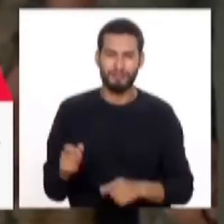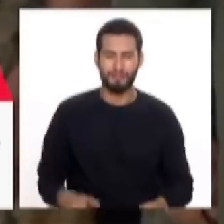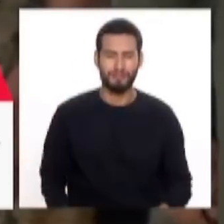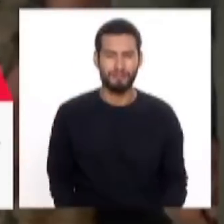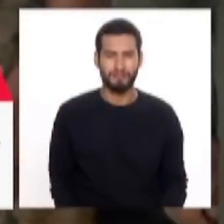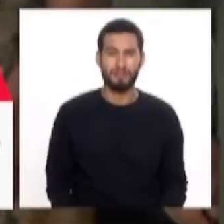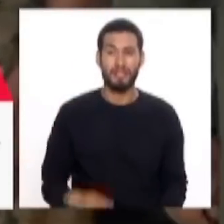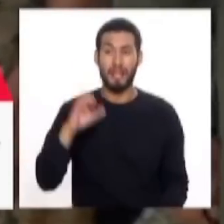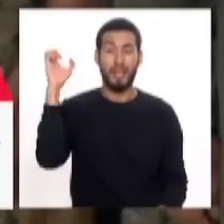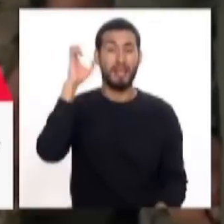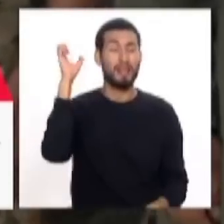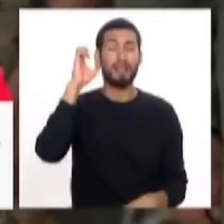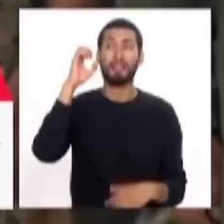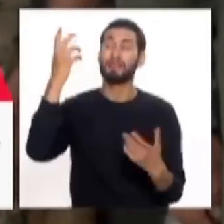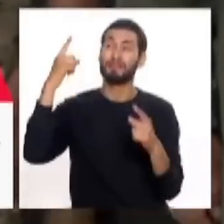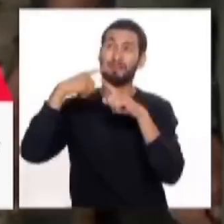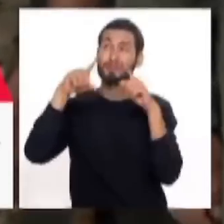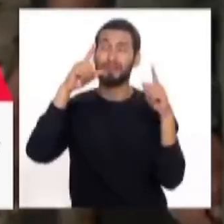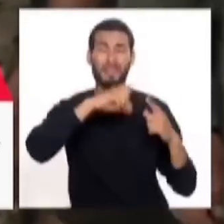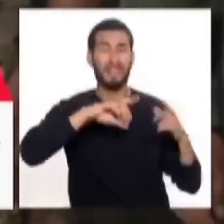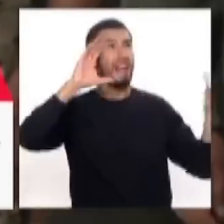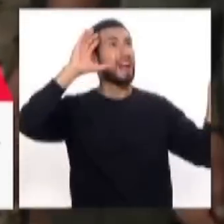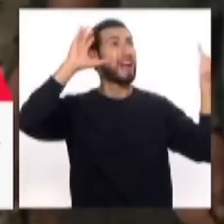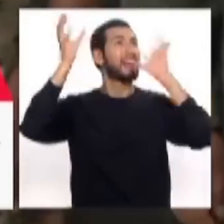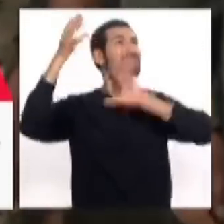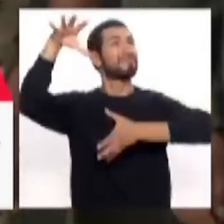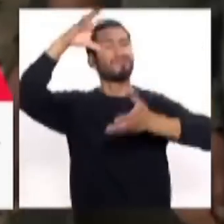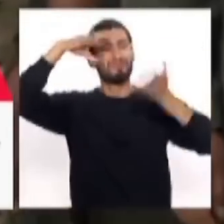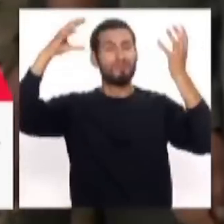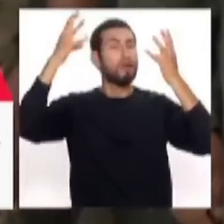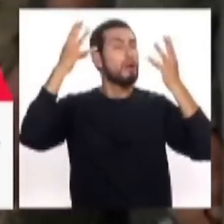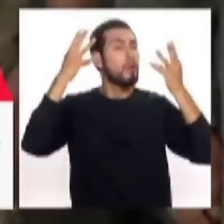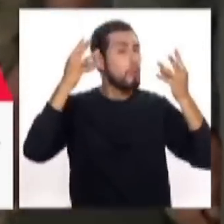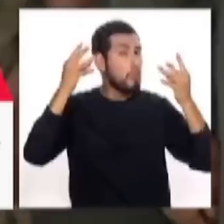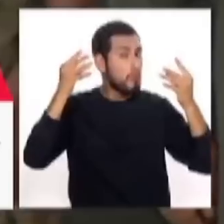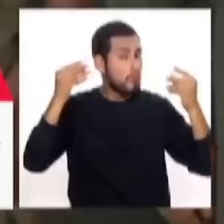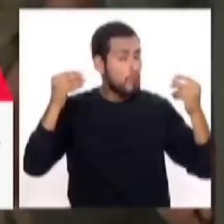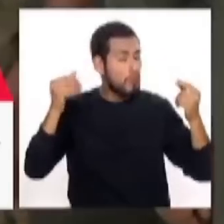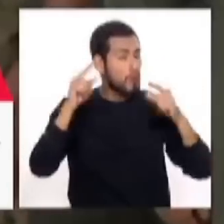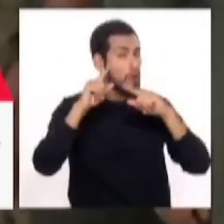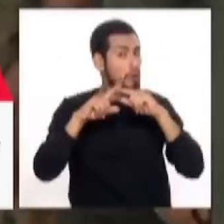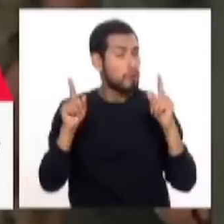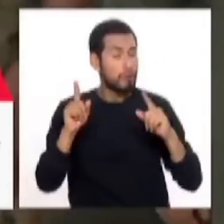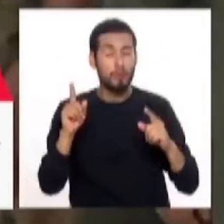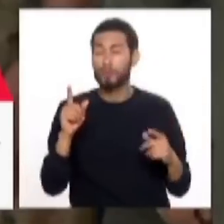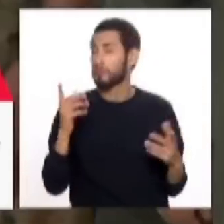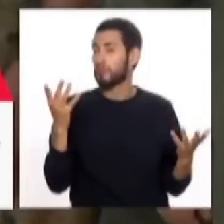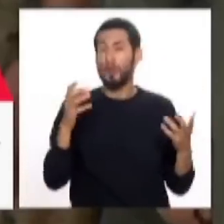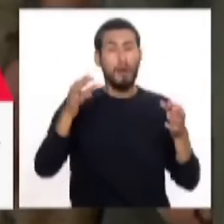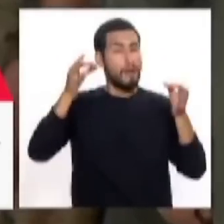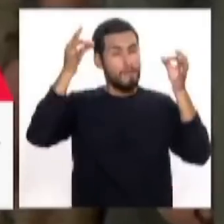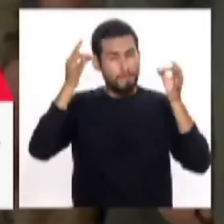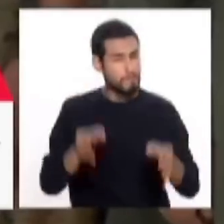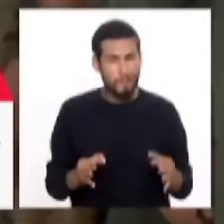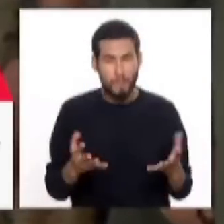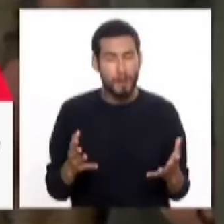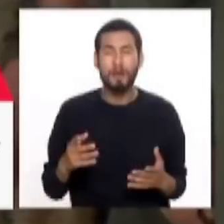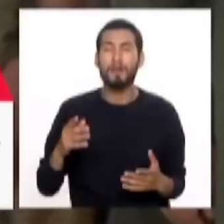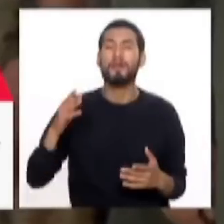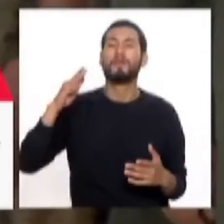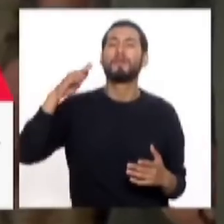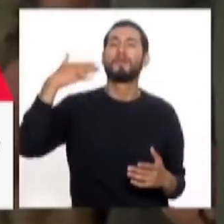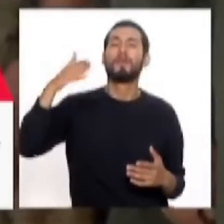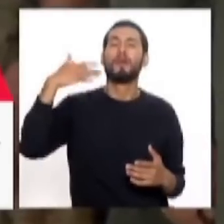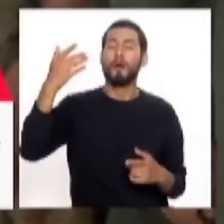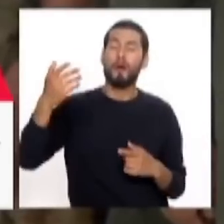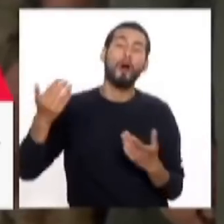La emergencia climática se ha disipado, pero nadie puede asegurar que la adversidad